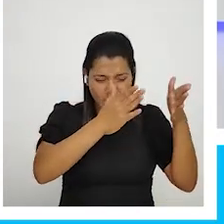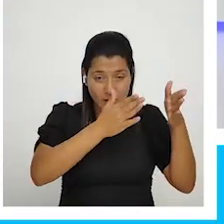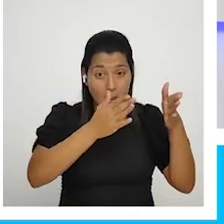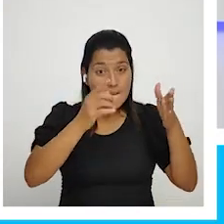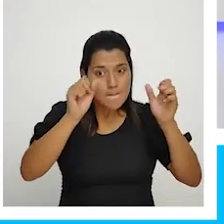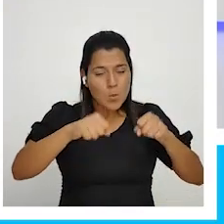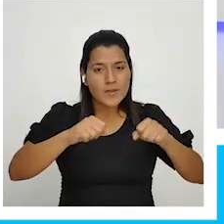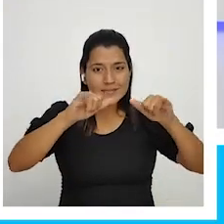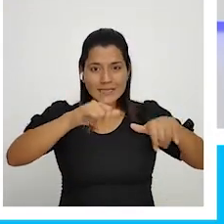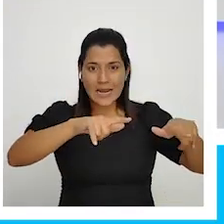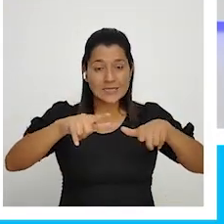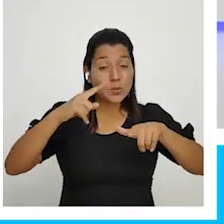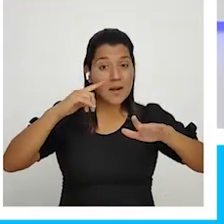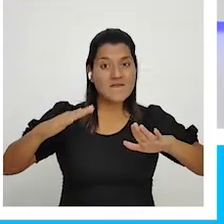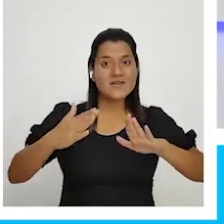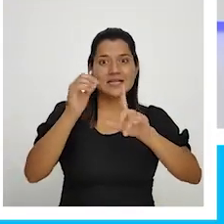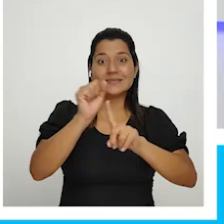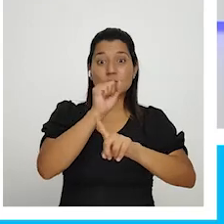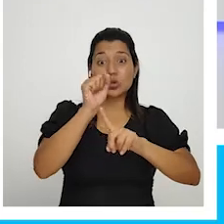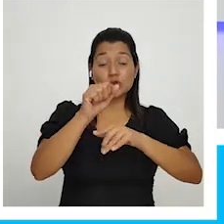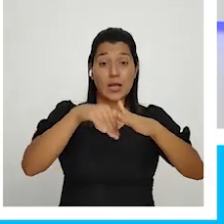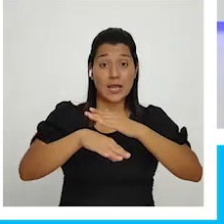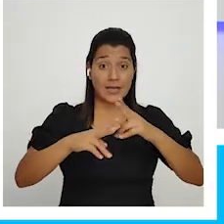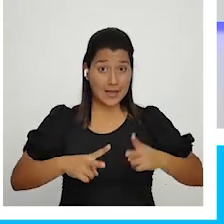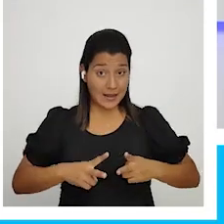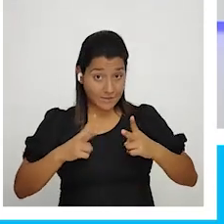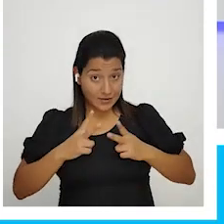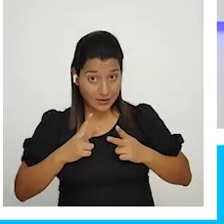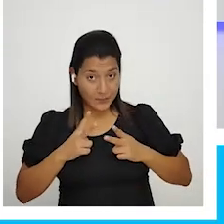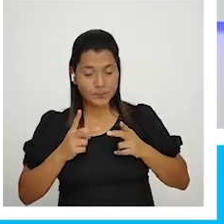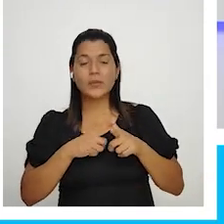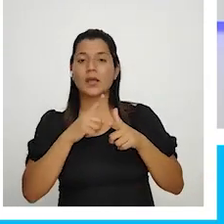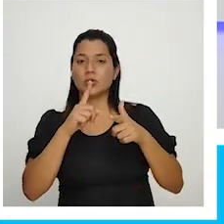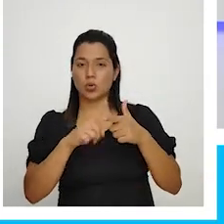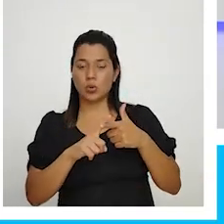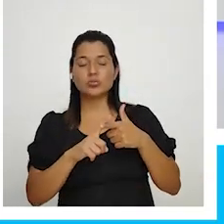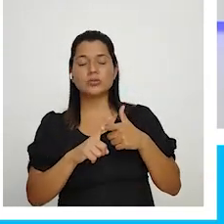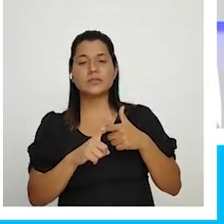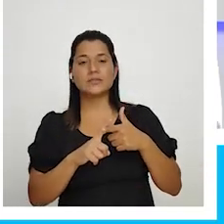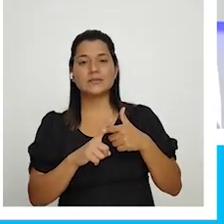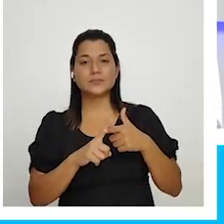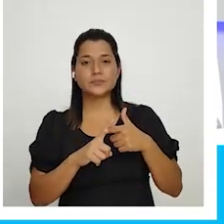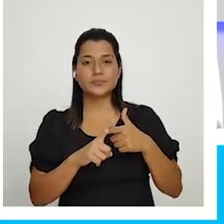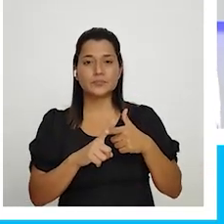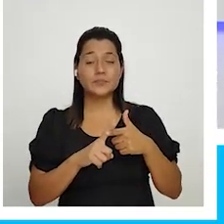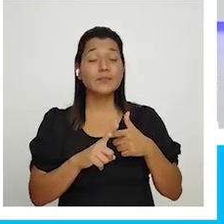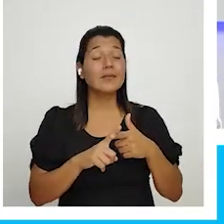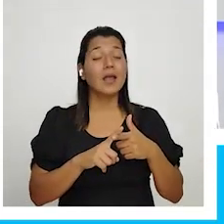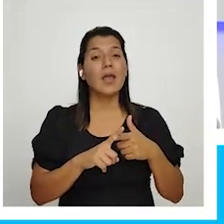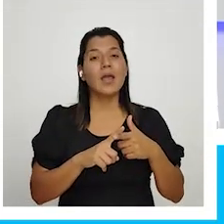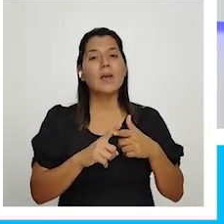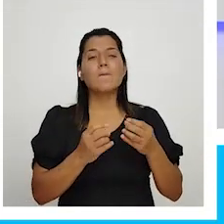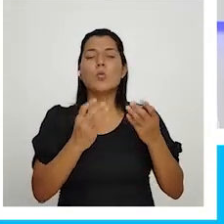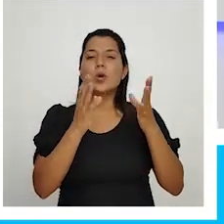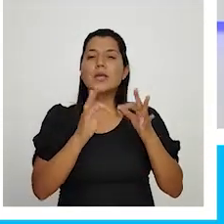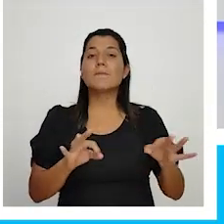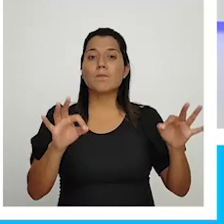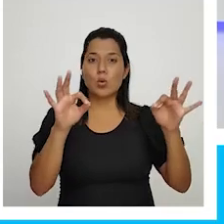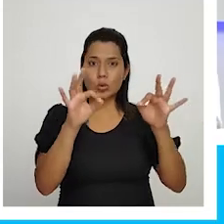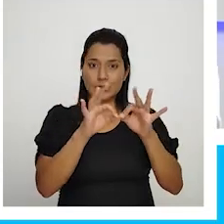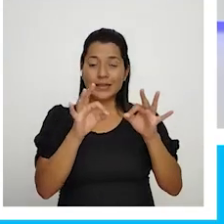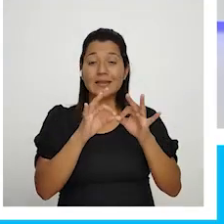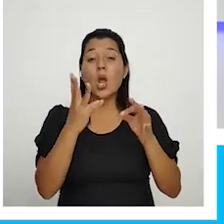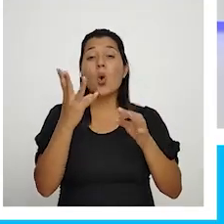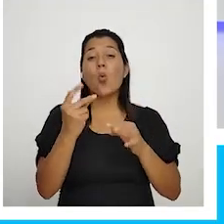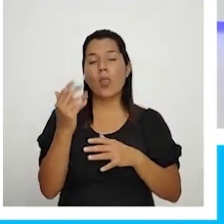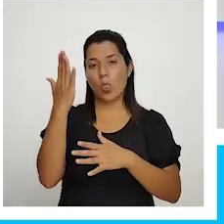Entonces, uno de los elementos que también tienen que ver con esto es el nivel educativo que tienen las mamás o las personas cuidadoras, ¿verdad? Entonces,